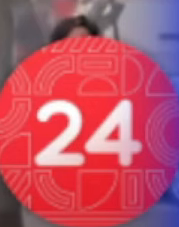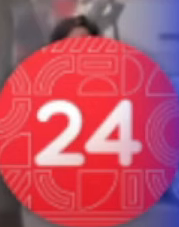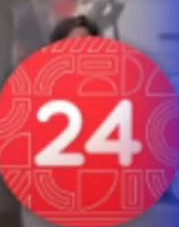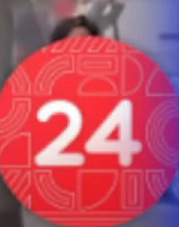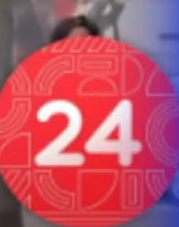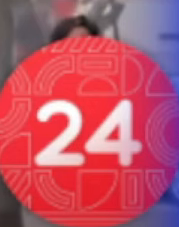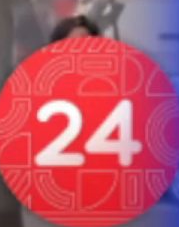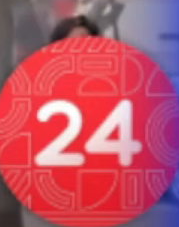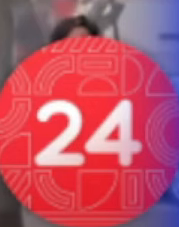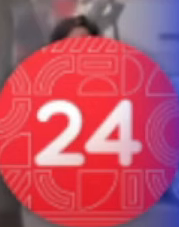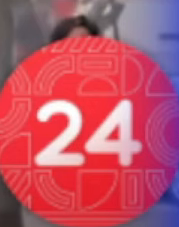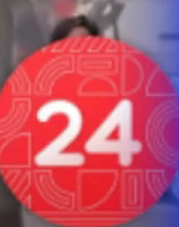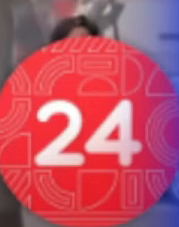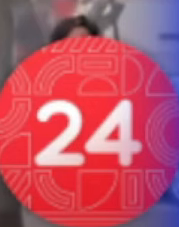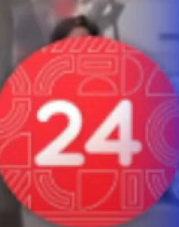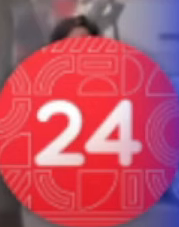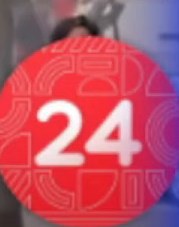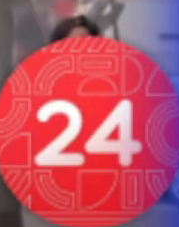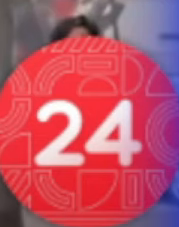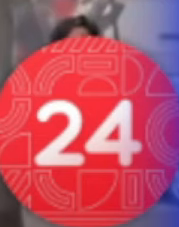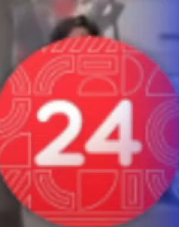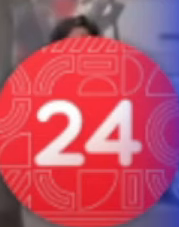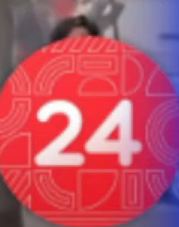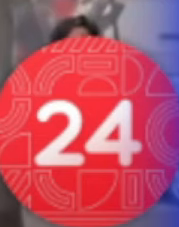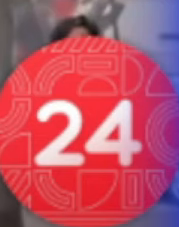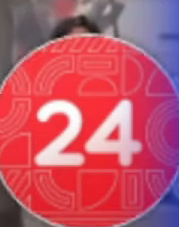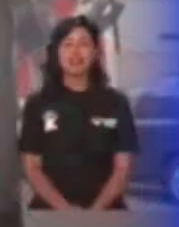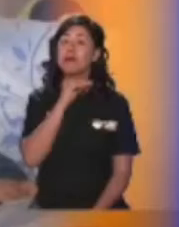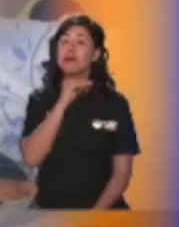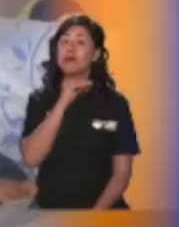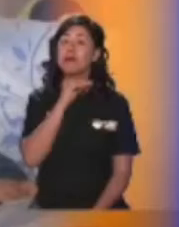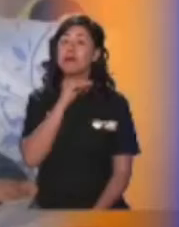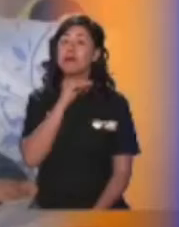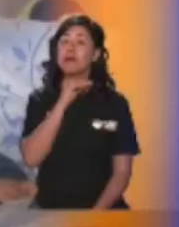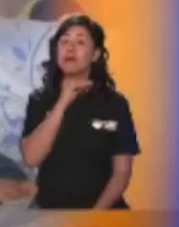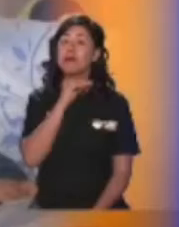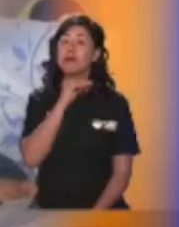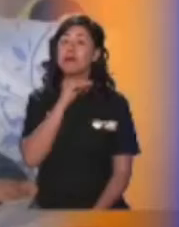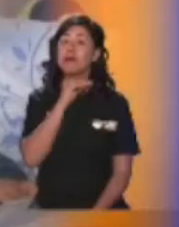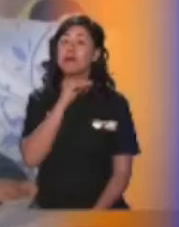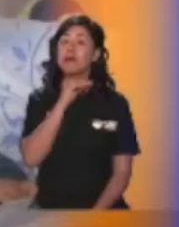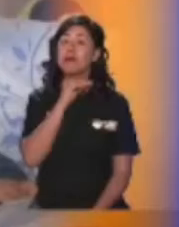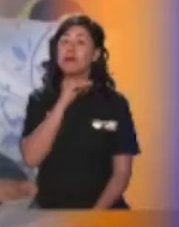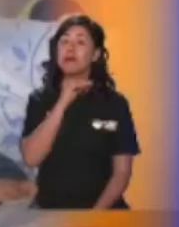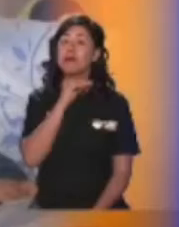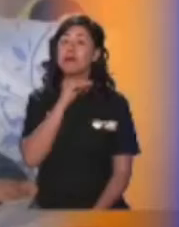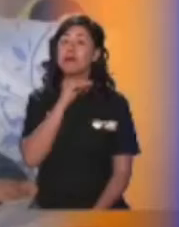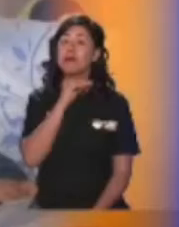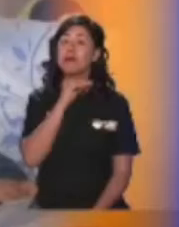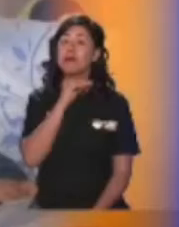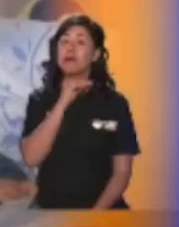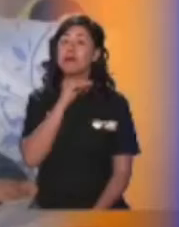No, es realmente conmovedor esto. Sí, qué bonita la nena. Sí, vida. Parecía Heidi en un